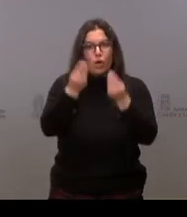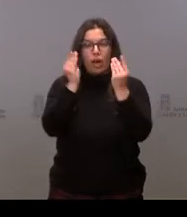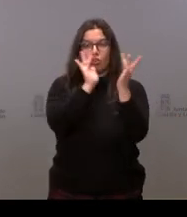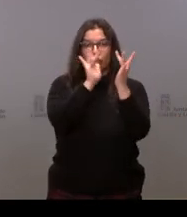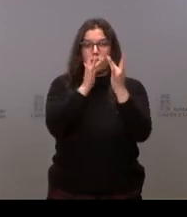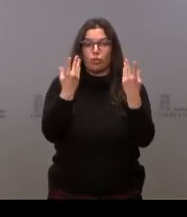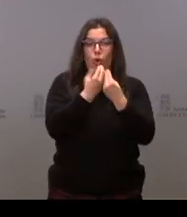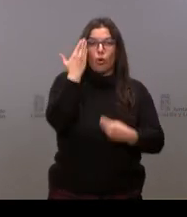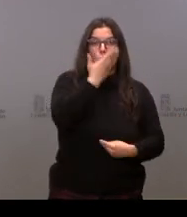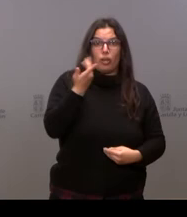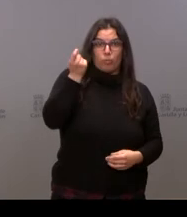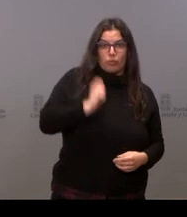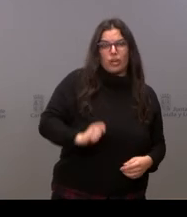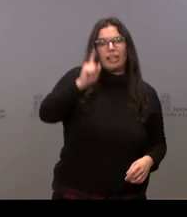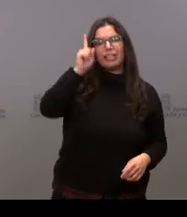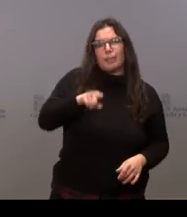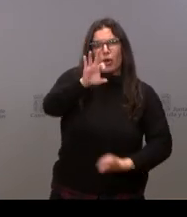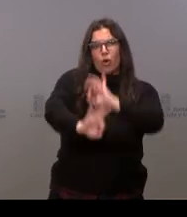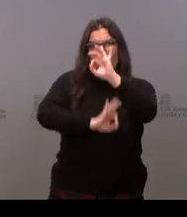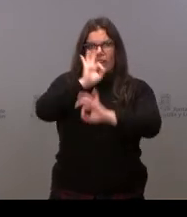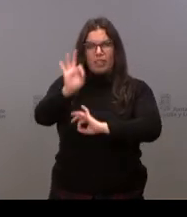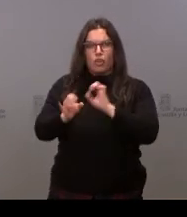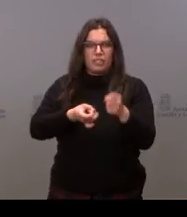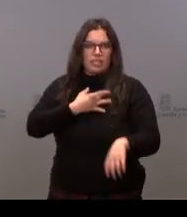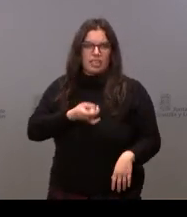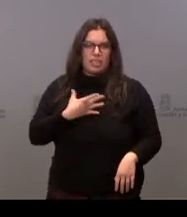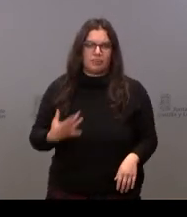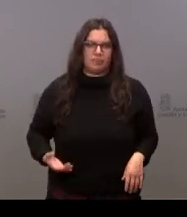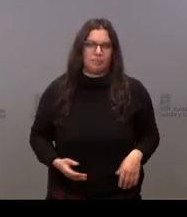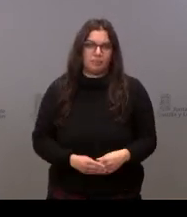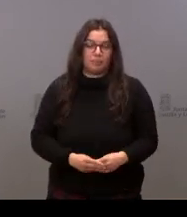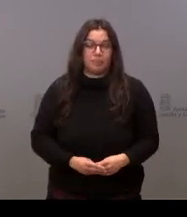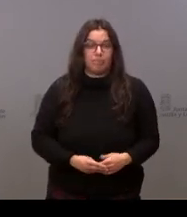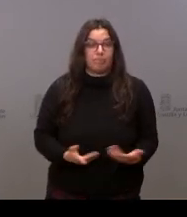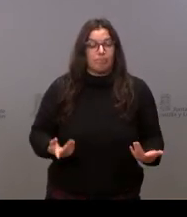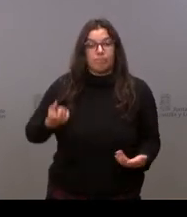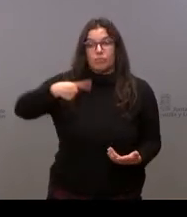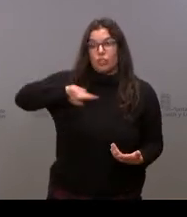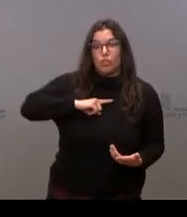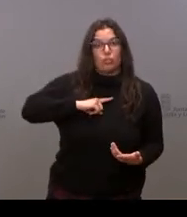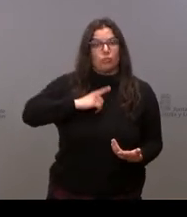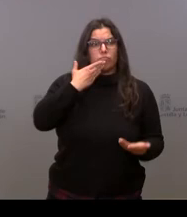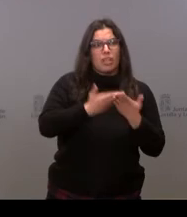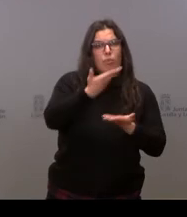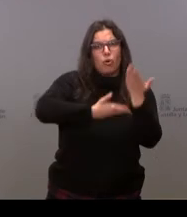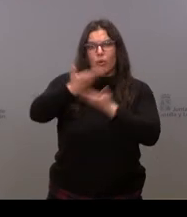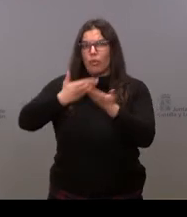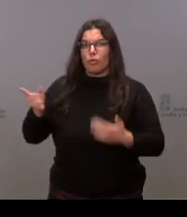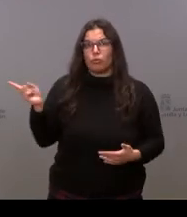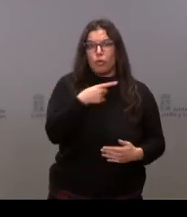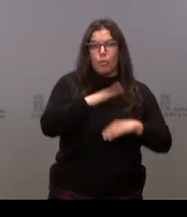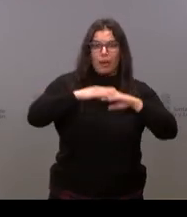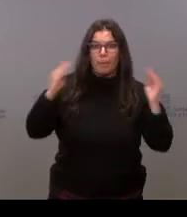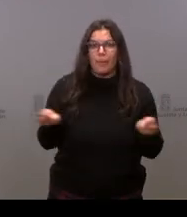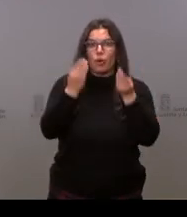como con las organizaciones sindicales contamos con todos para mejorar nuestra sanidad un valioso